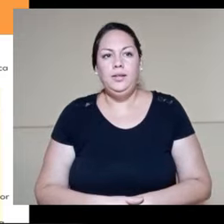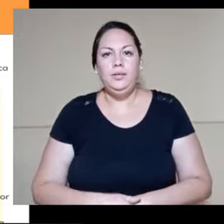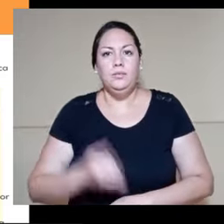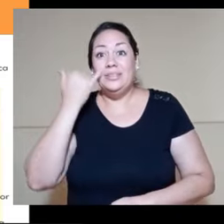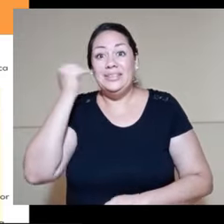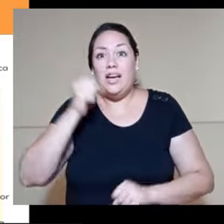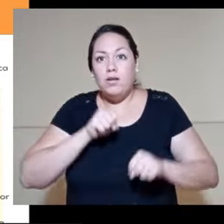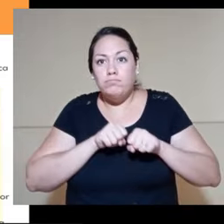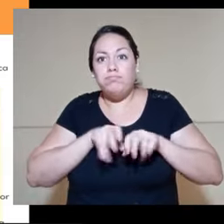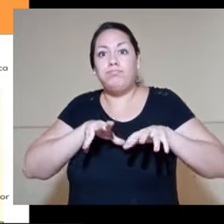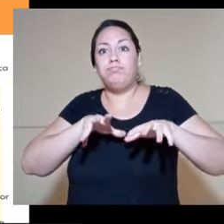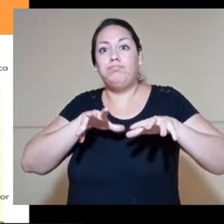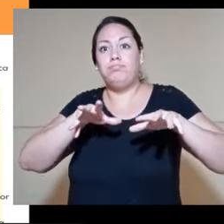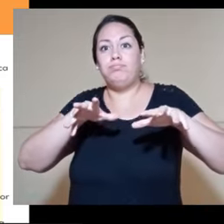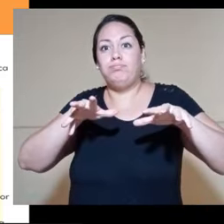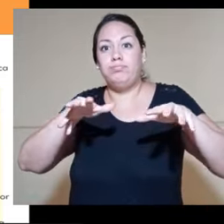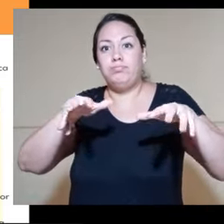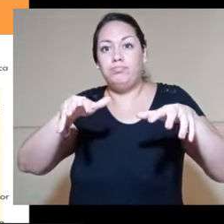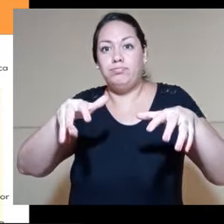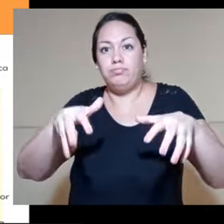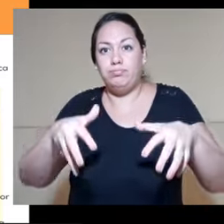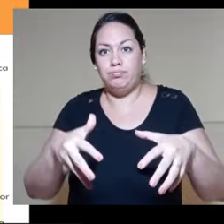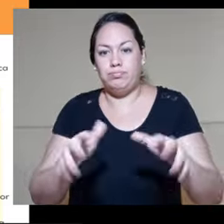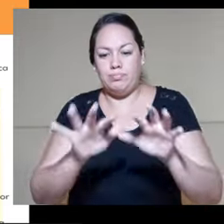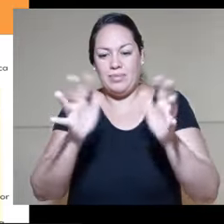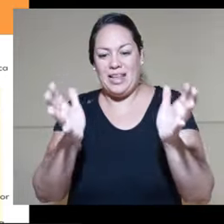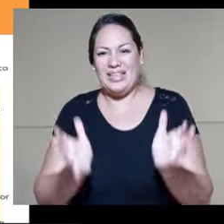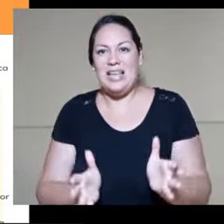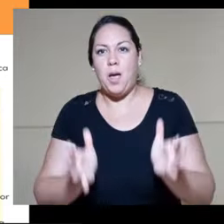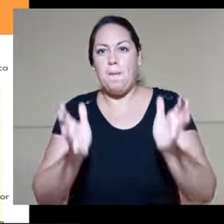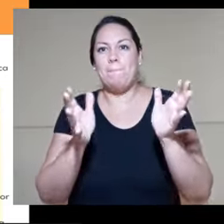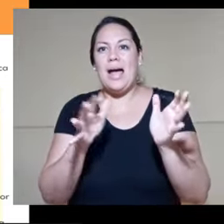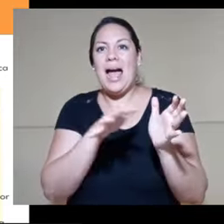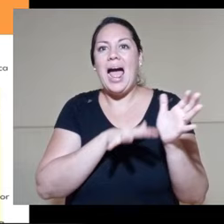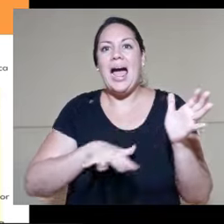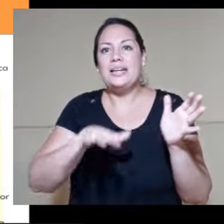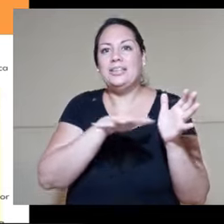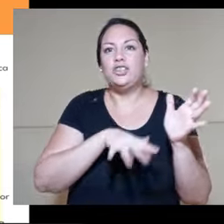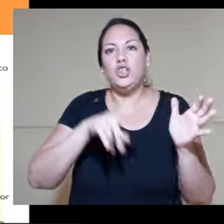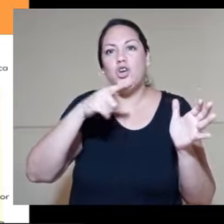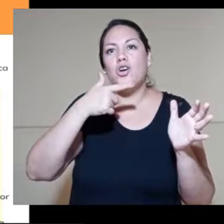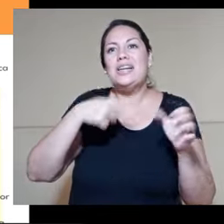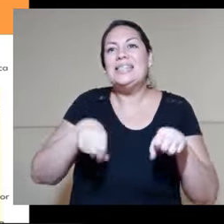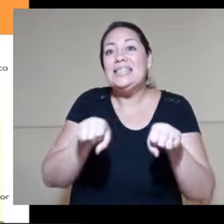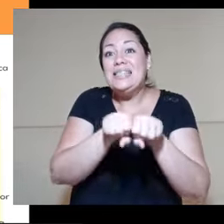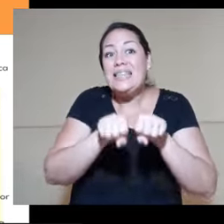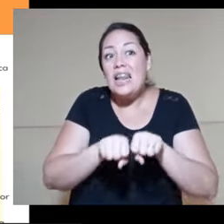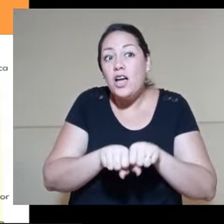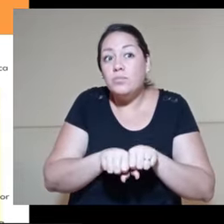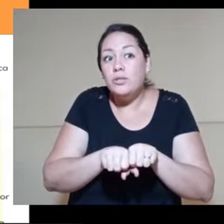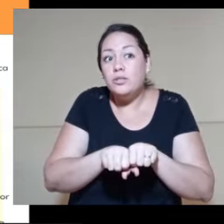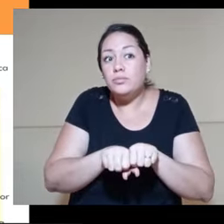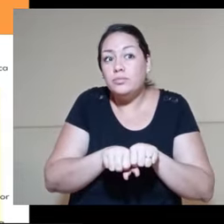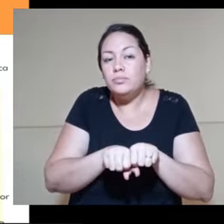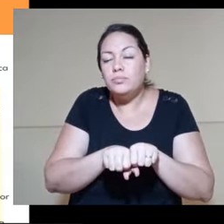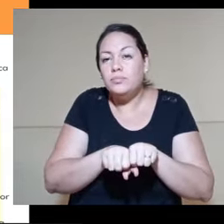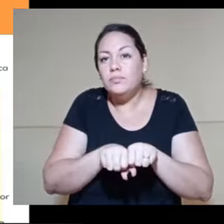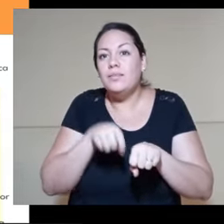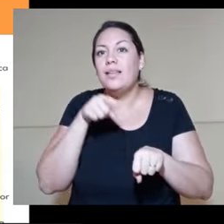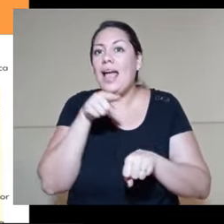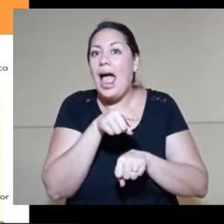Sí. Bien. Una vez que se liberan los neurotransmisores al espacio sináptico, van